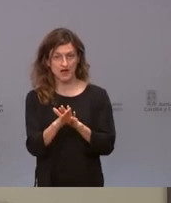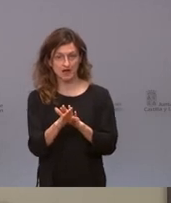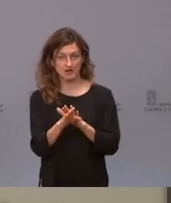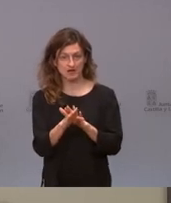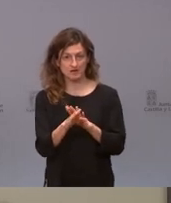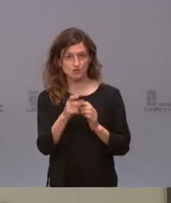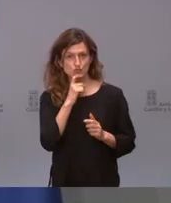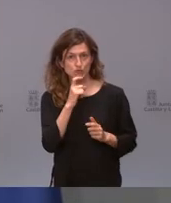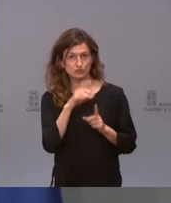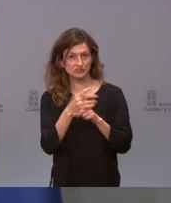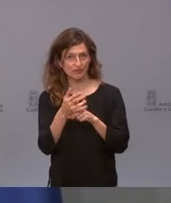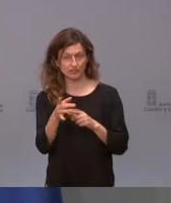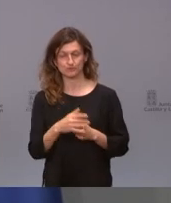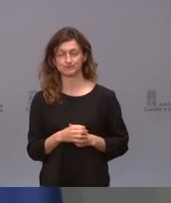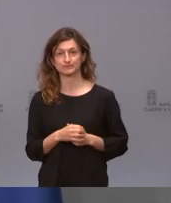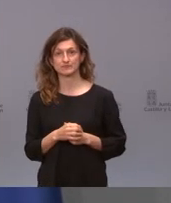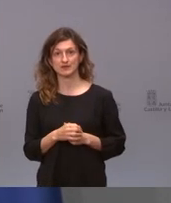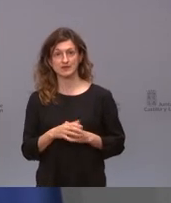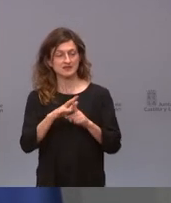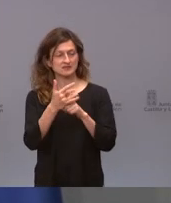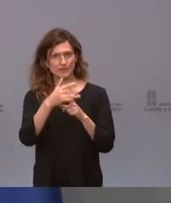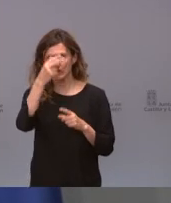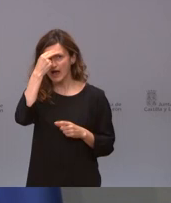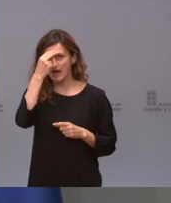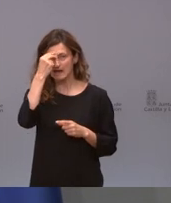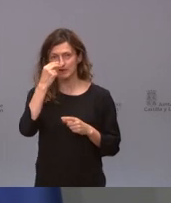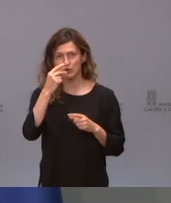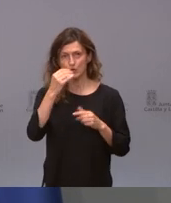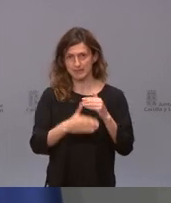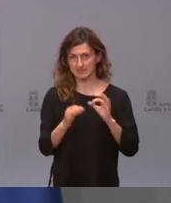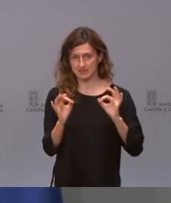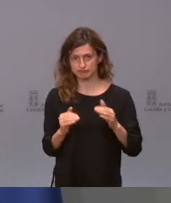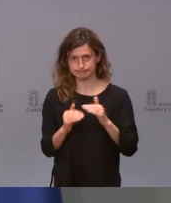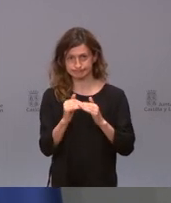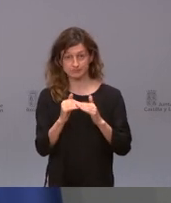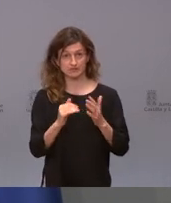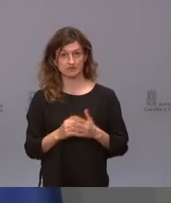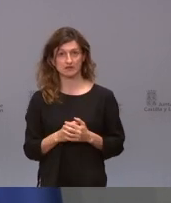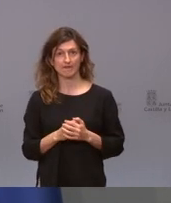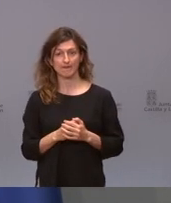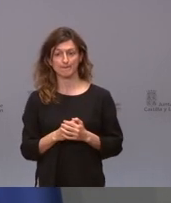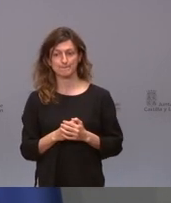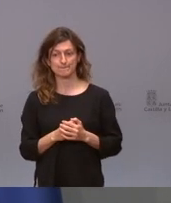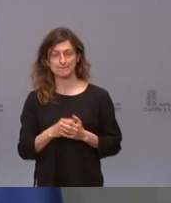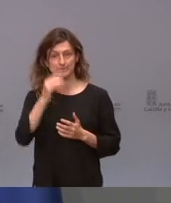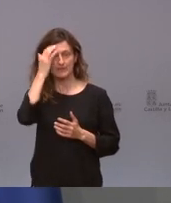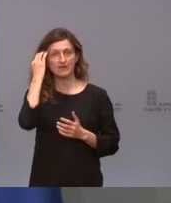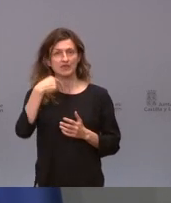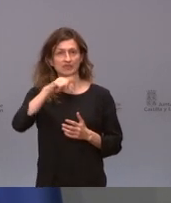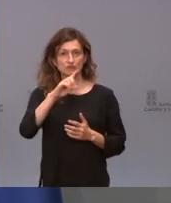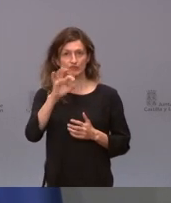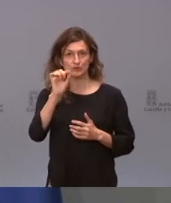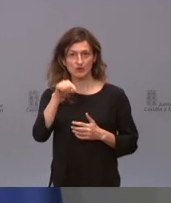la situación de arévalo es verdad que es una situación límite el límite en cuanto a que está en 150